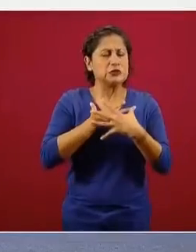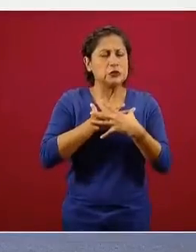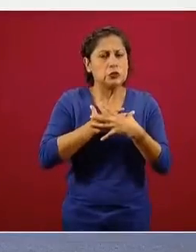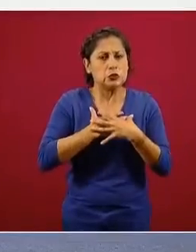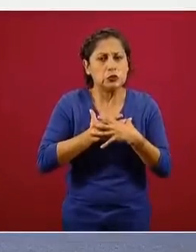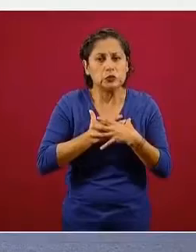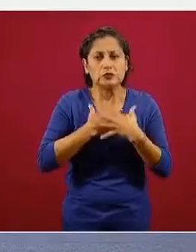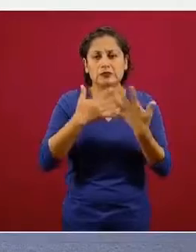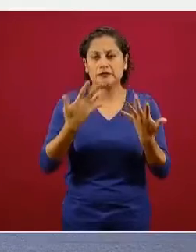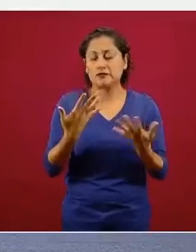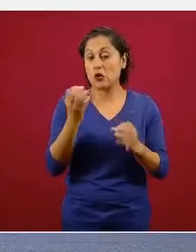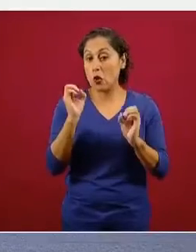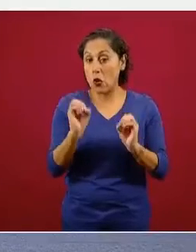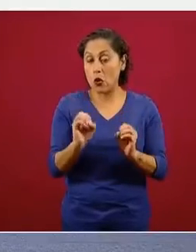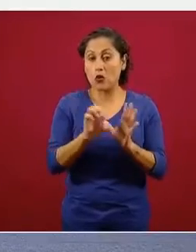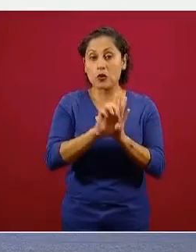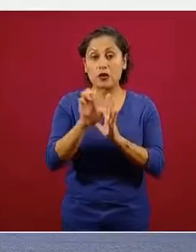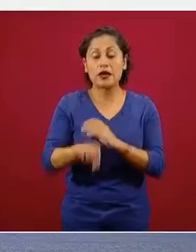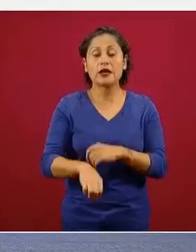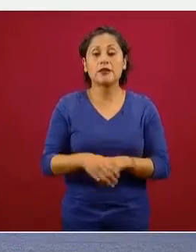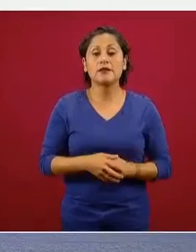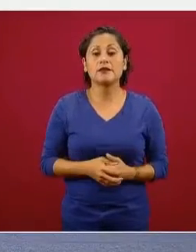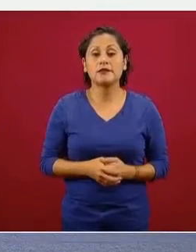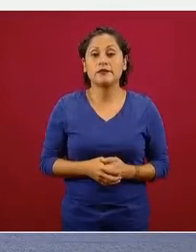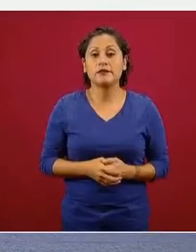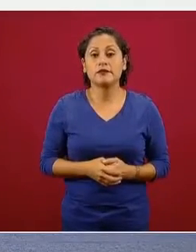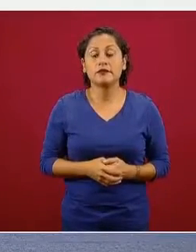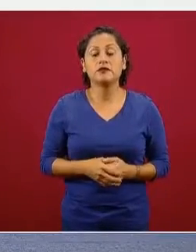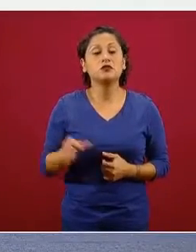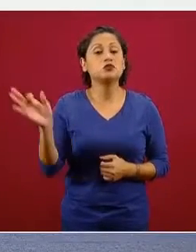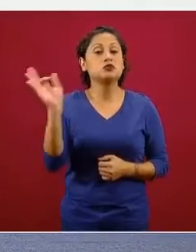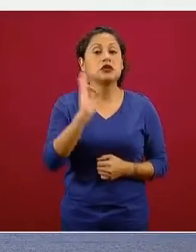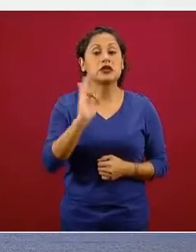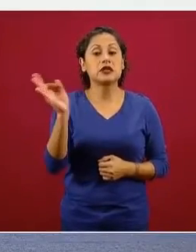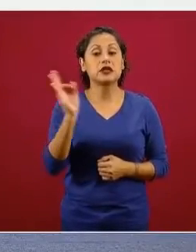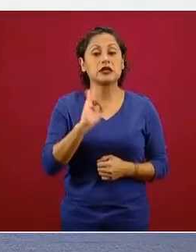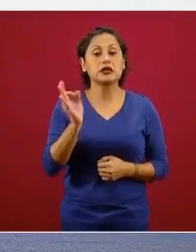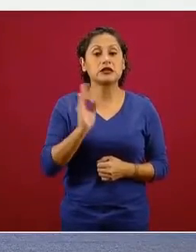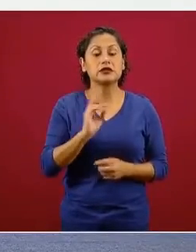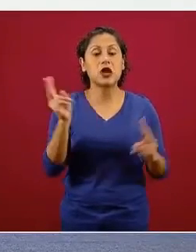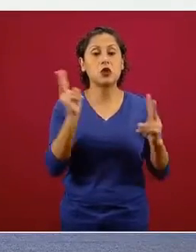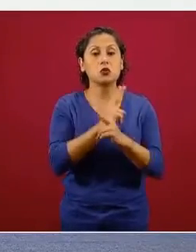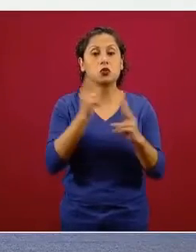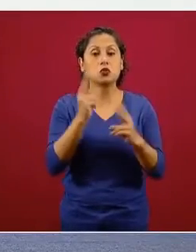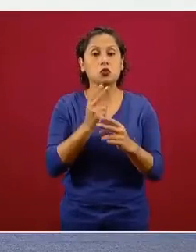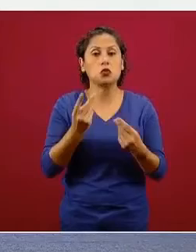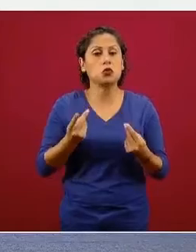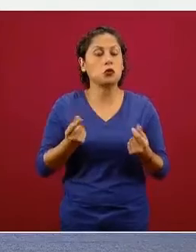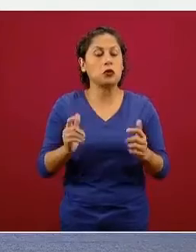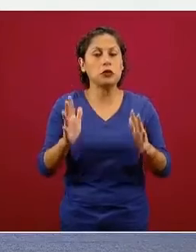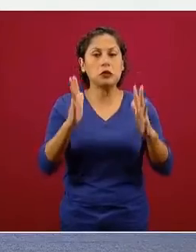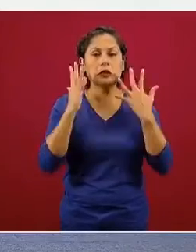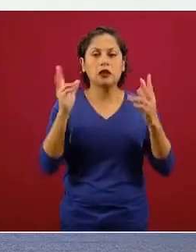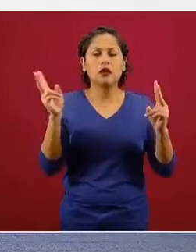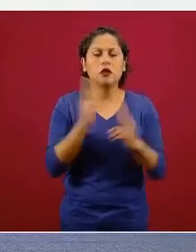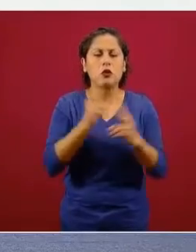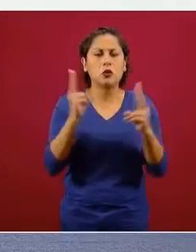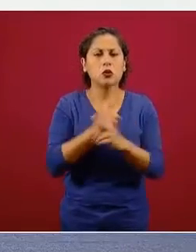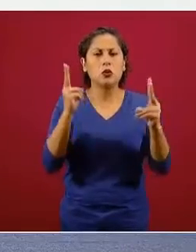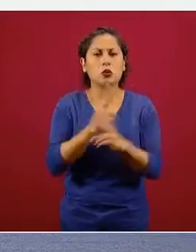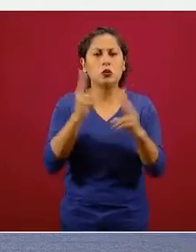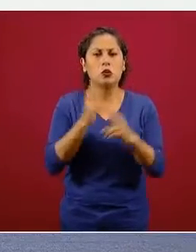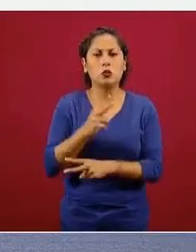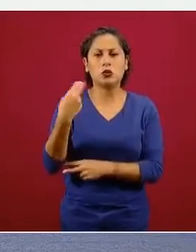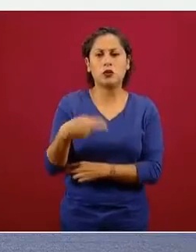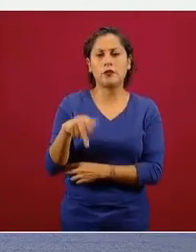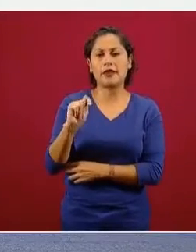tórax, o por ejemplo, que tenga la respiración acelerada, esto médicamente se llama